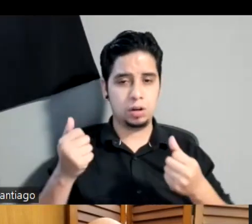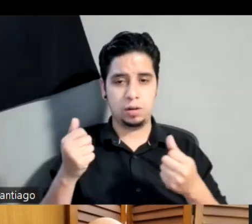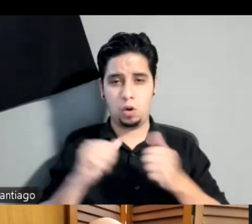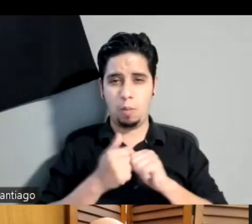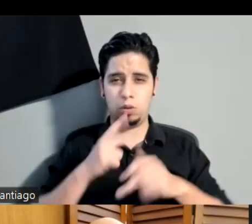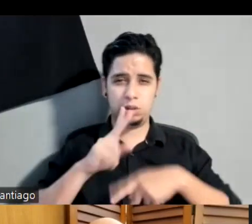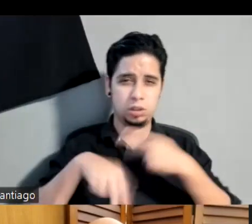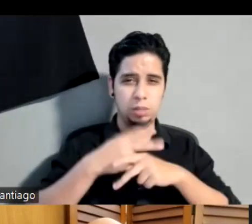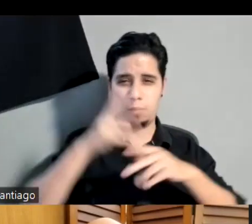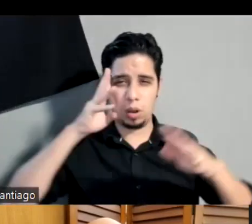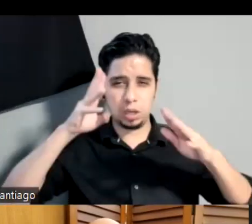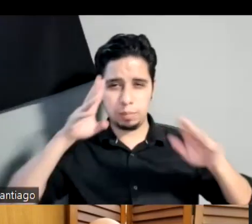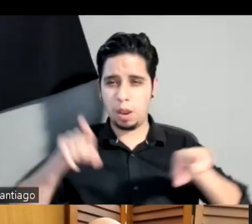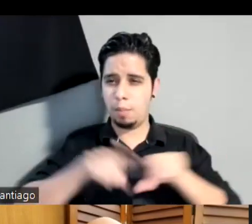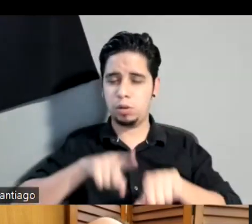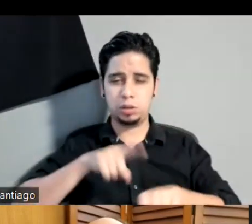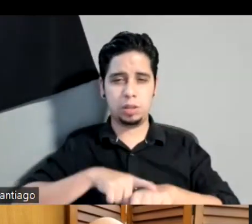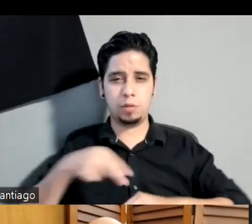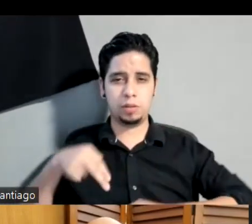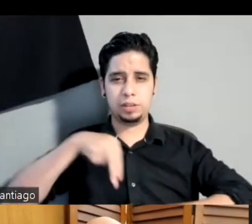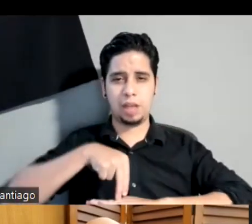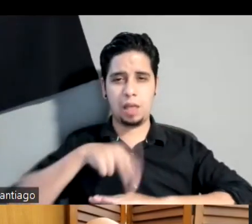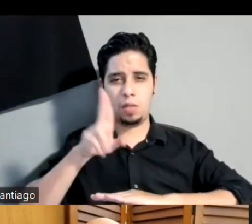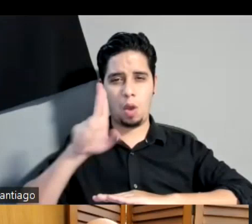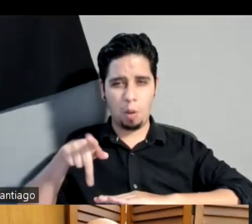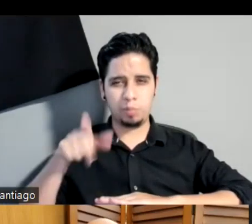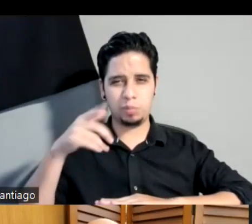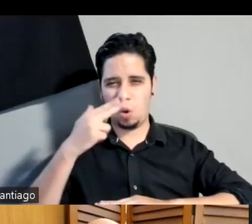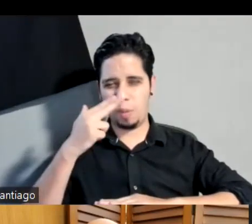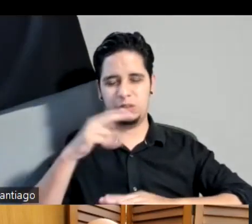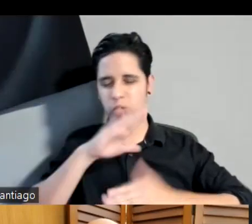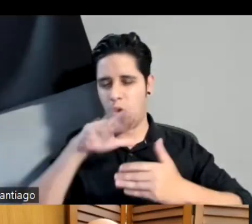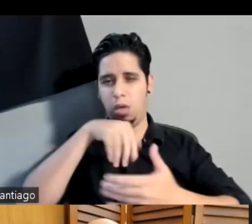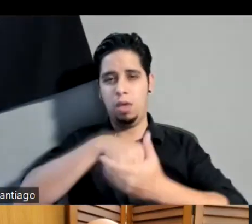no sé, stand-up, es muchas cosas y eso me...